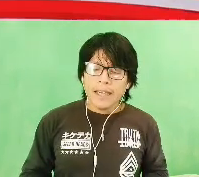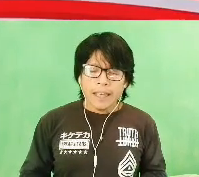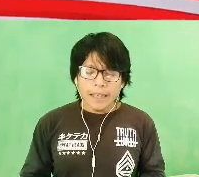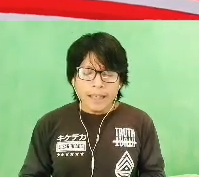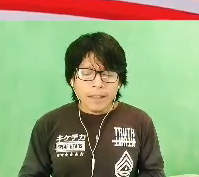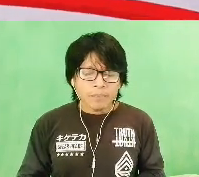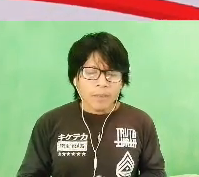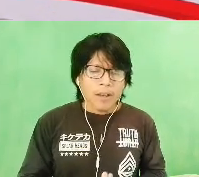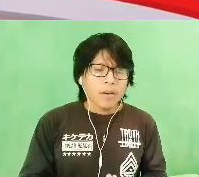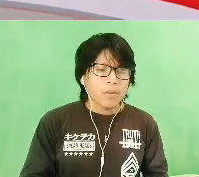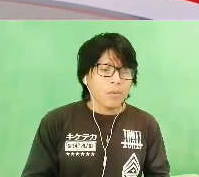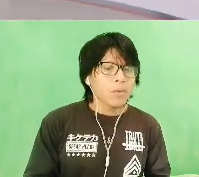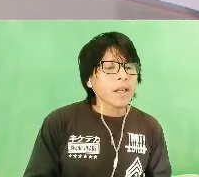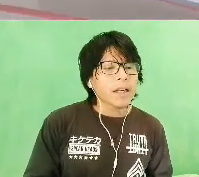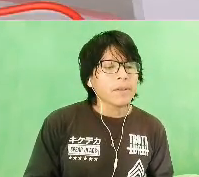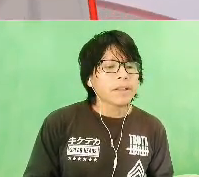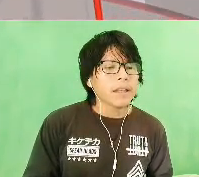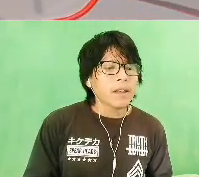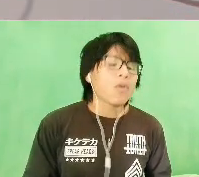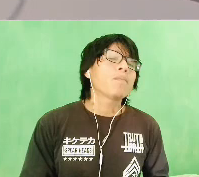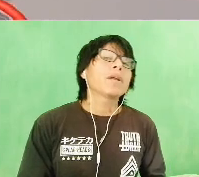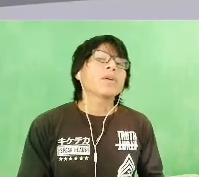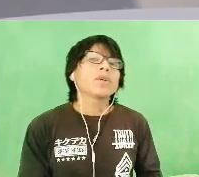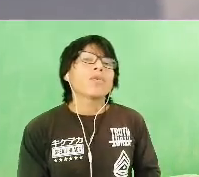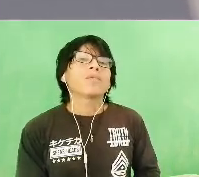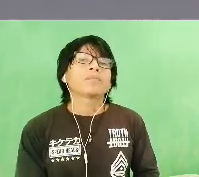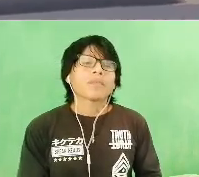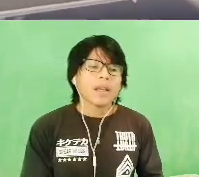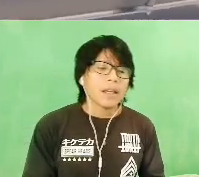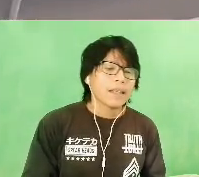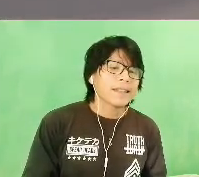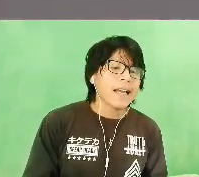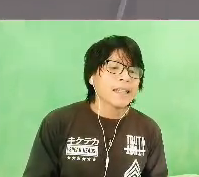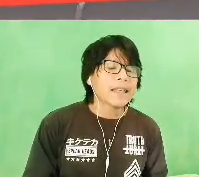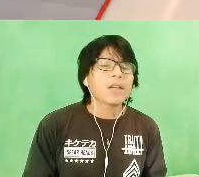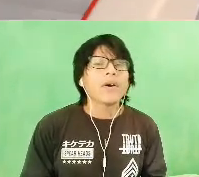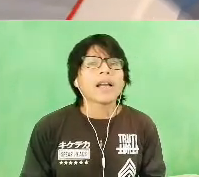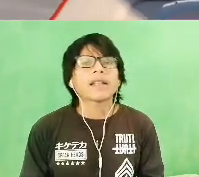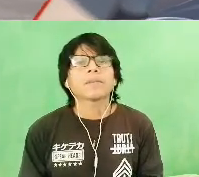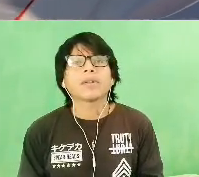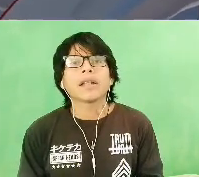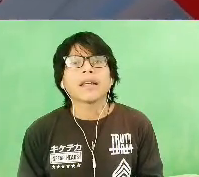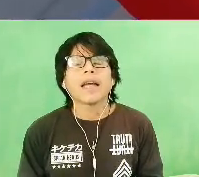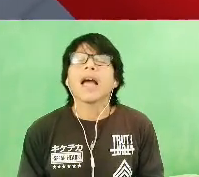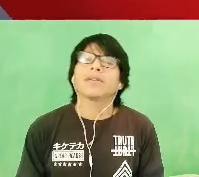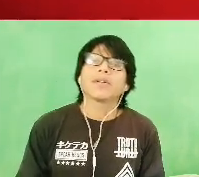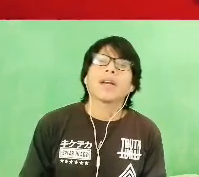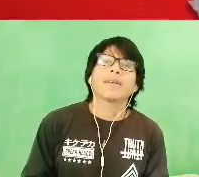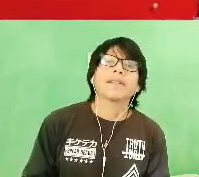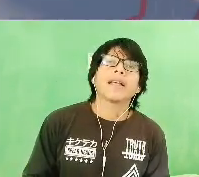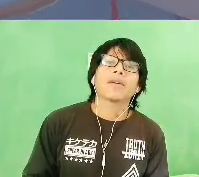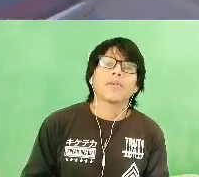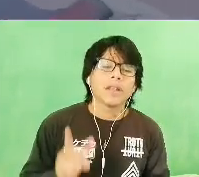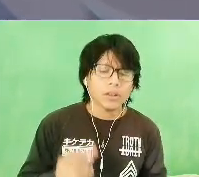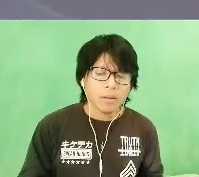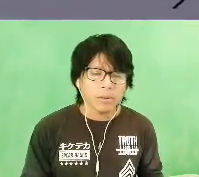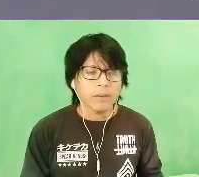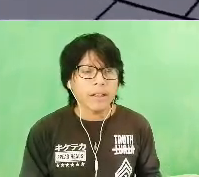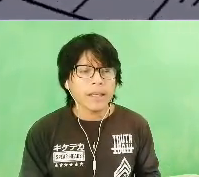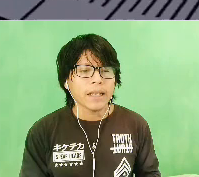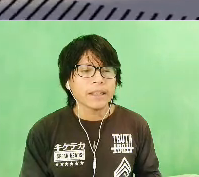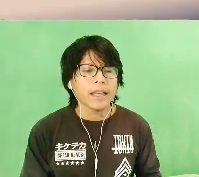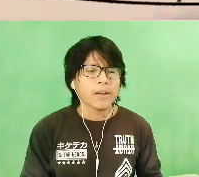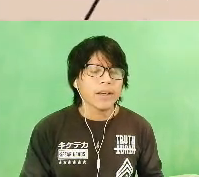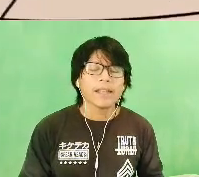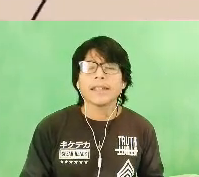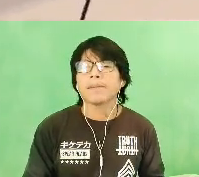verdad. Y una revista o un periódico ya salió a responderle a nuestro cabecita algo. De eso vamos a